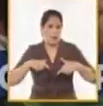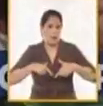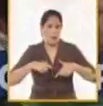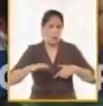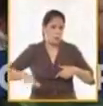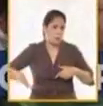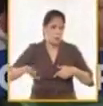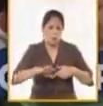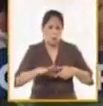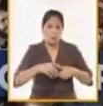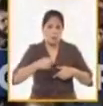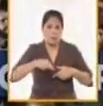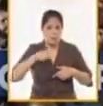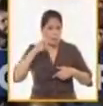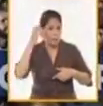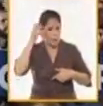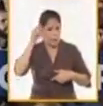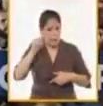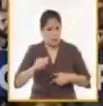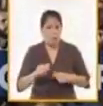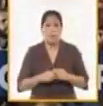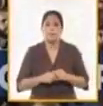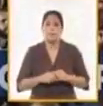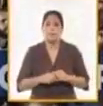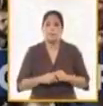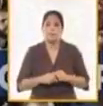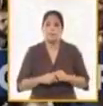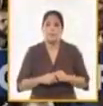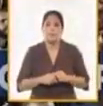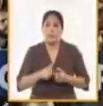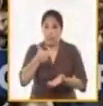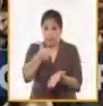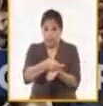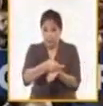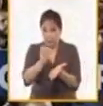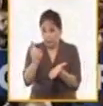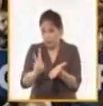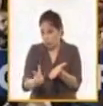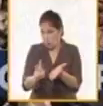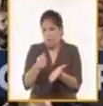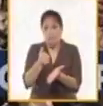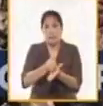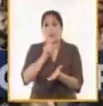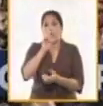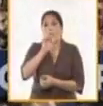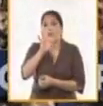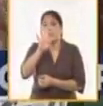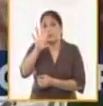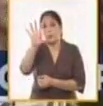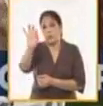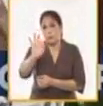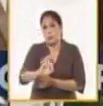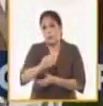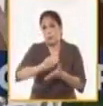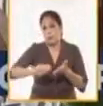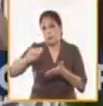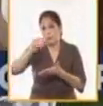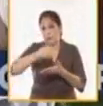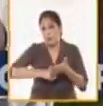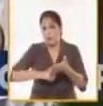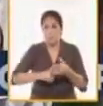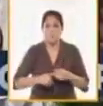a gobernador. Provocaron a Caracas y Caracas sacó el 84% de los votos.